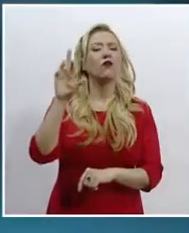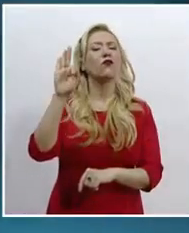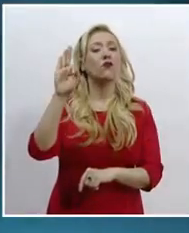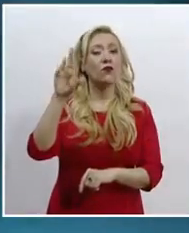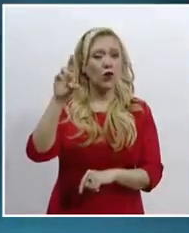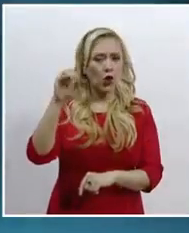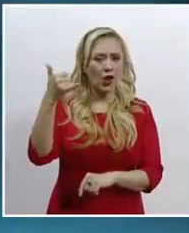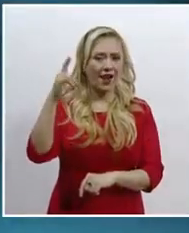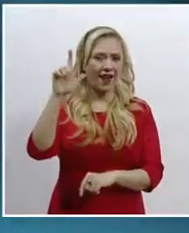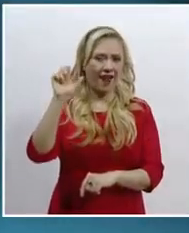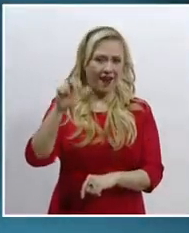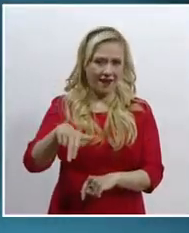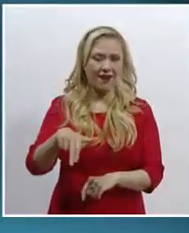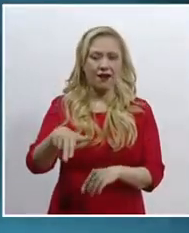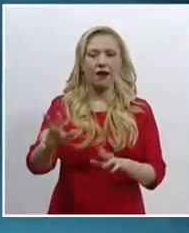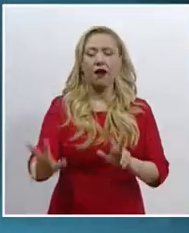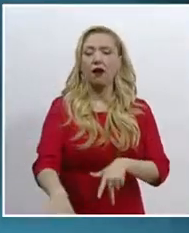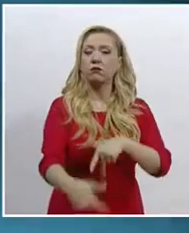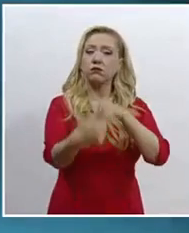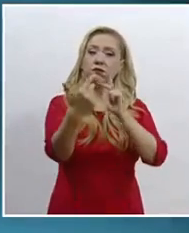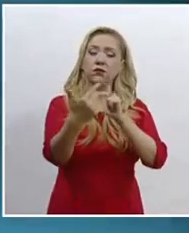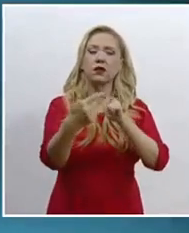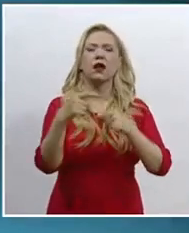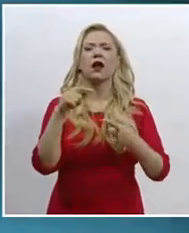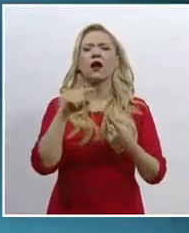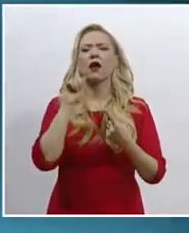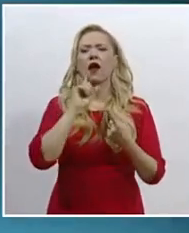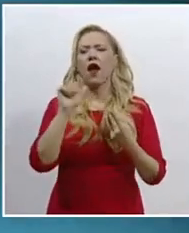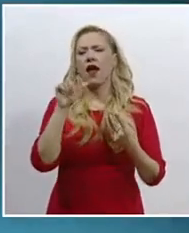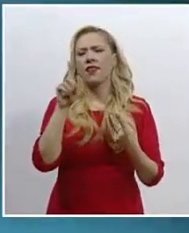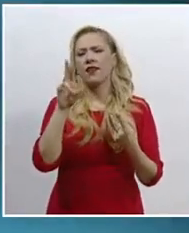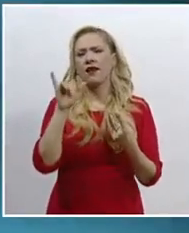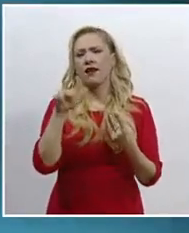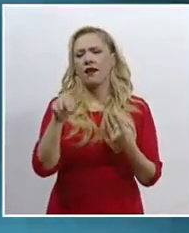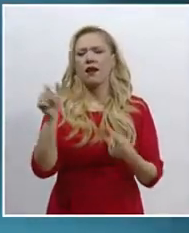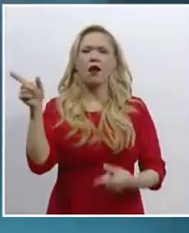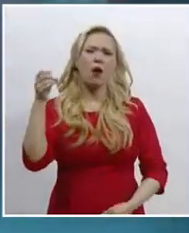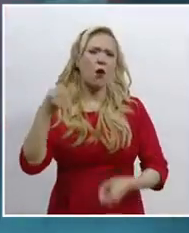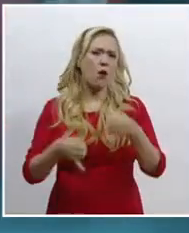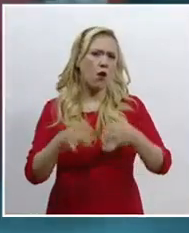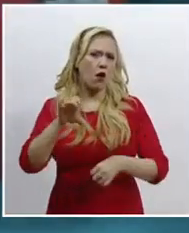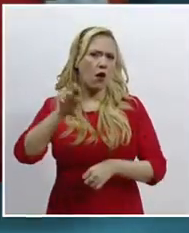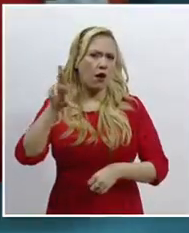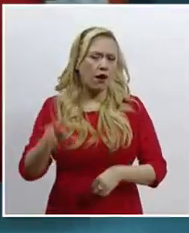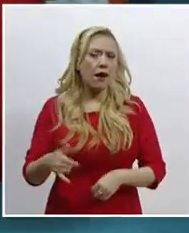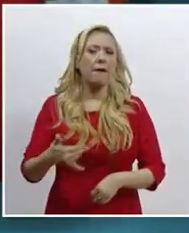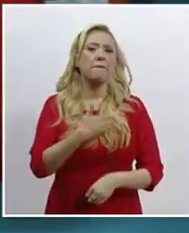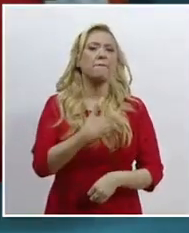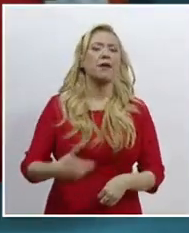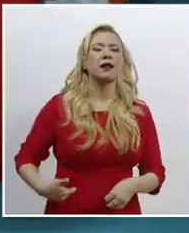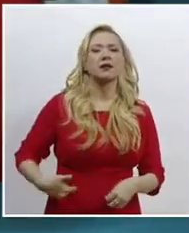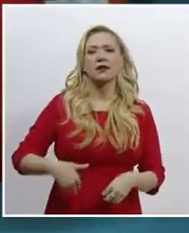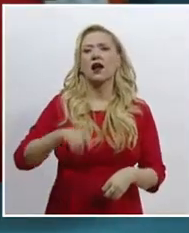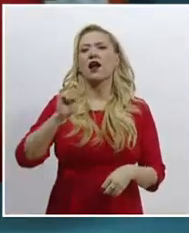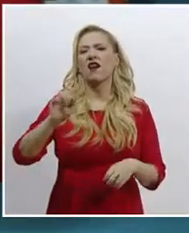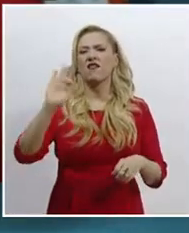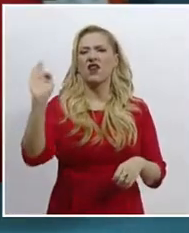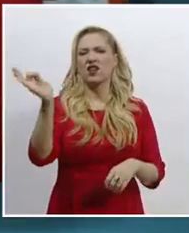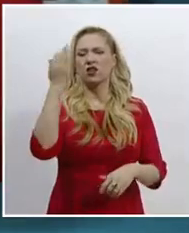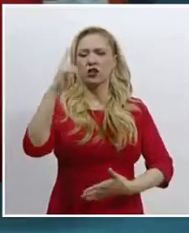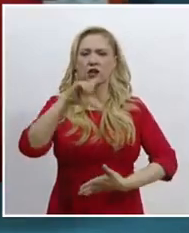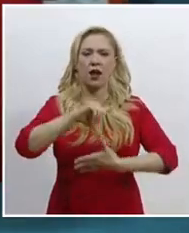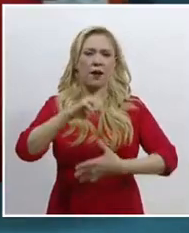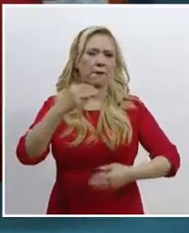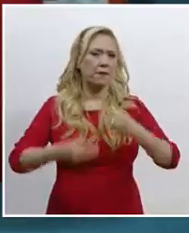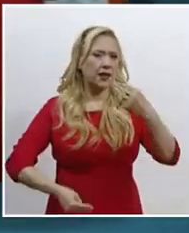sostuvo un encuentro virtual con Adriana Oronocu Chavarría, jueza coordinadora en Costa Rica y presidenta de la Federación Latinoamericana de